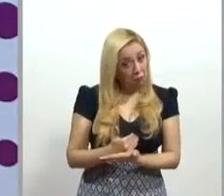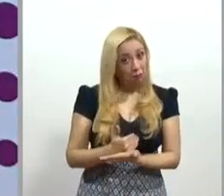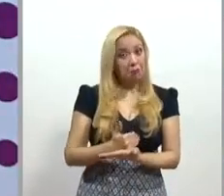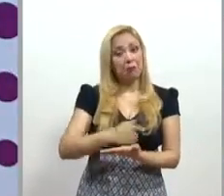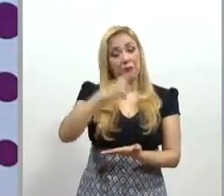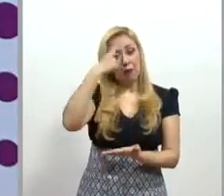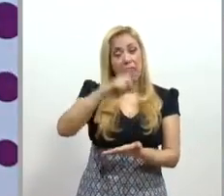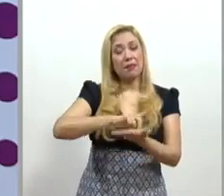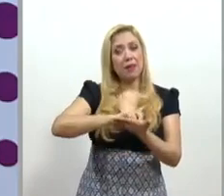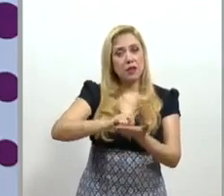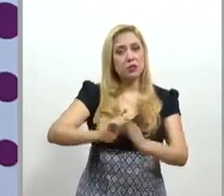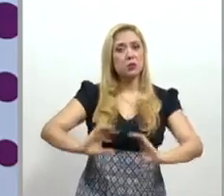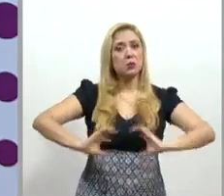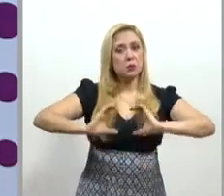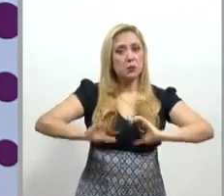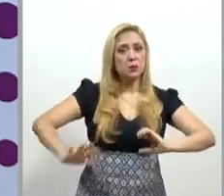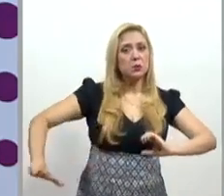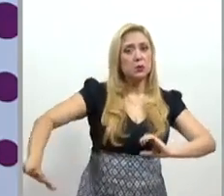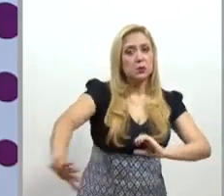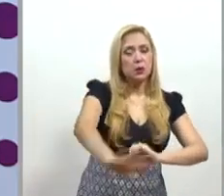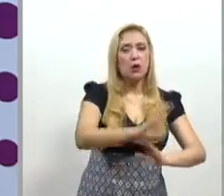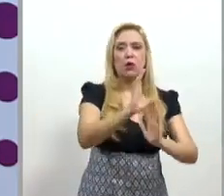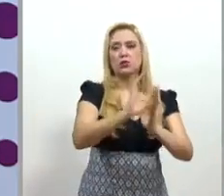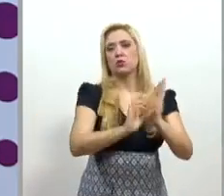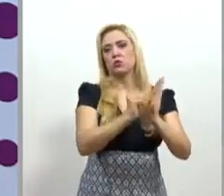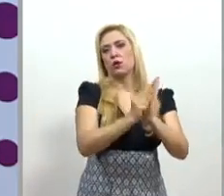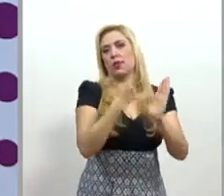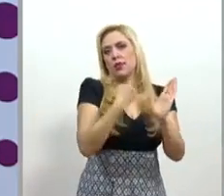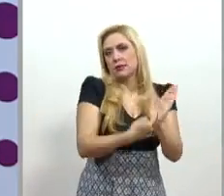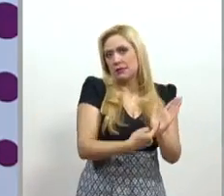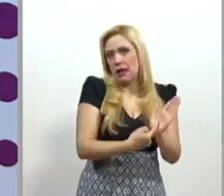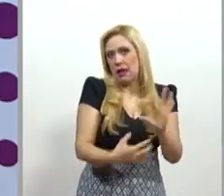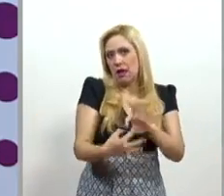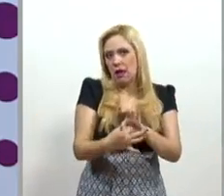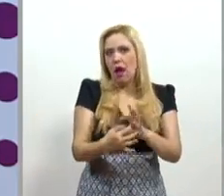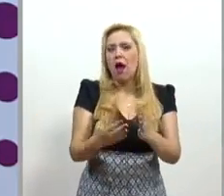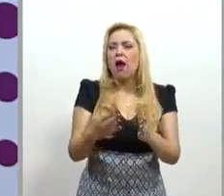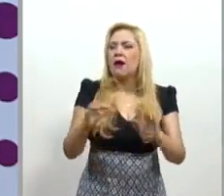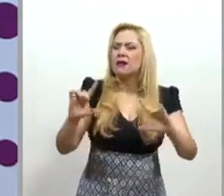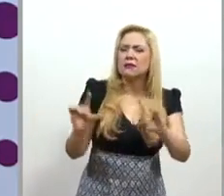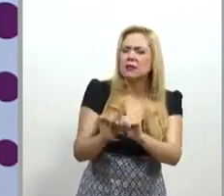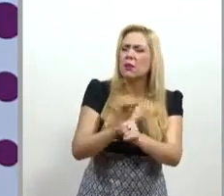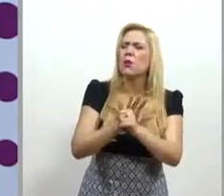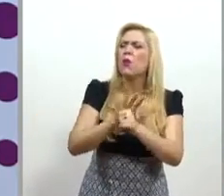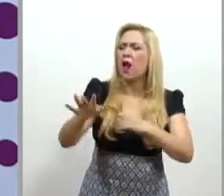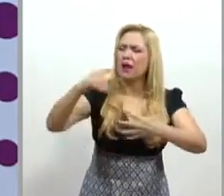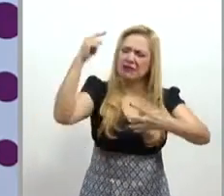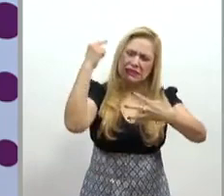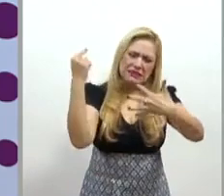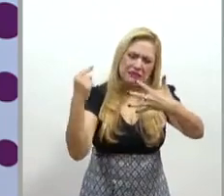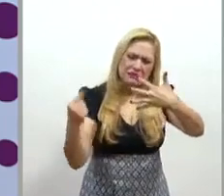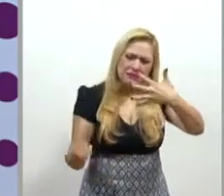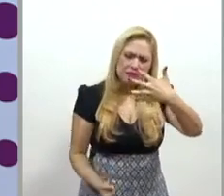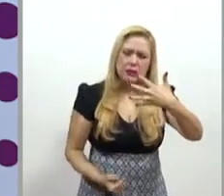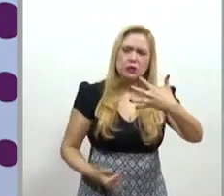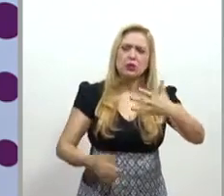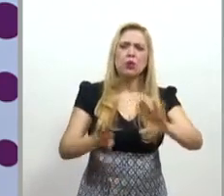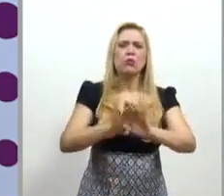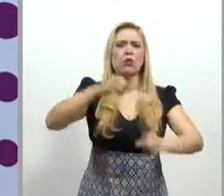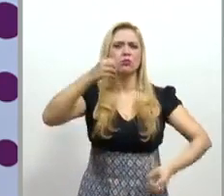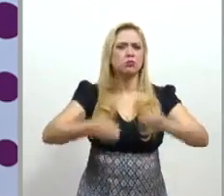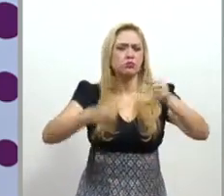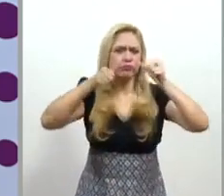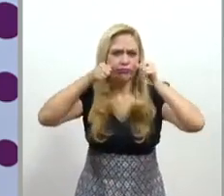al medio ambiente que derivan del principio constitucional. Para dar una breve introducción, ¿cuáles son esos principios sustantivos y procedimentales a reserva de que